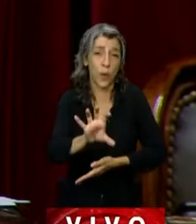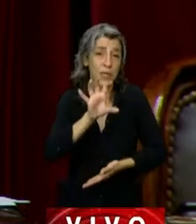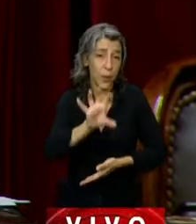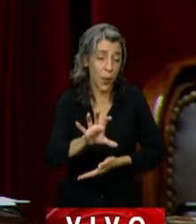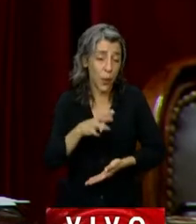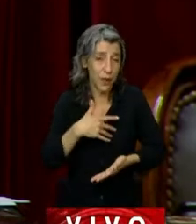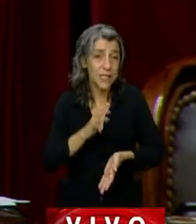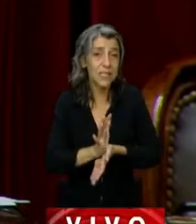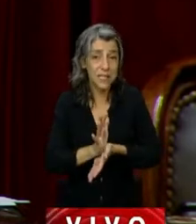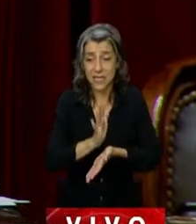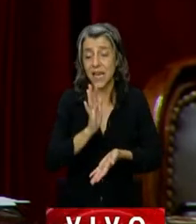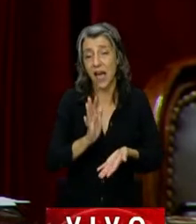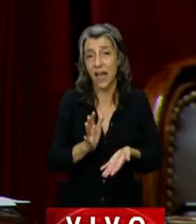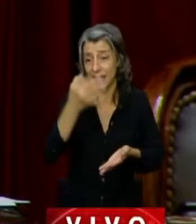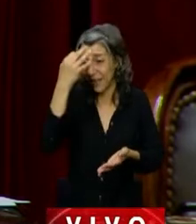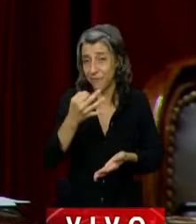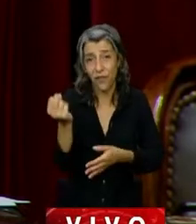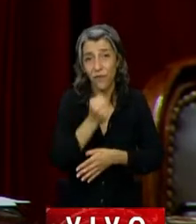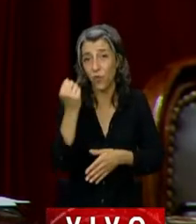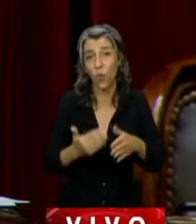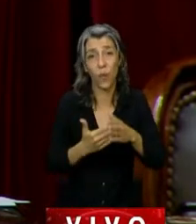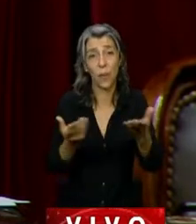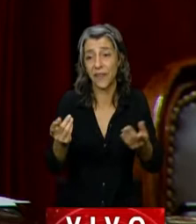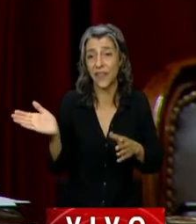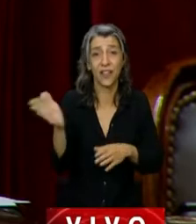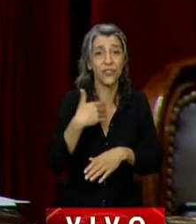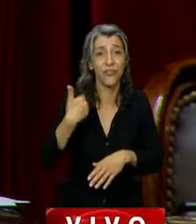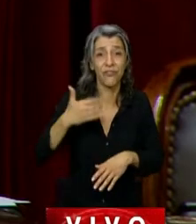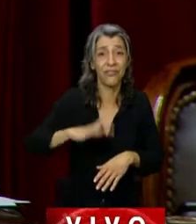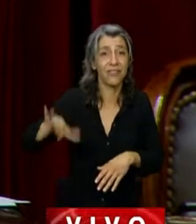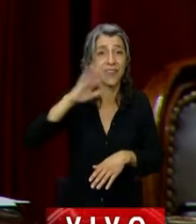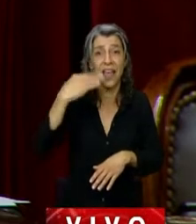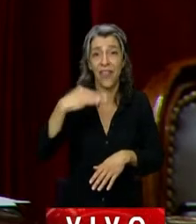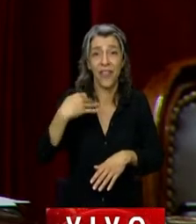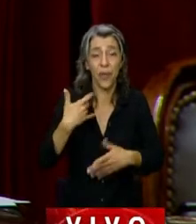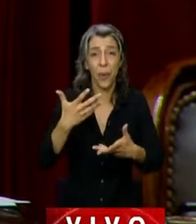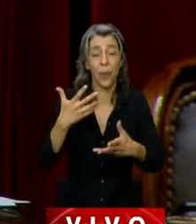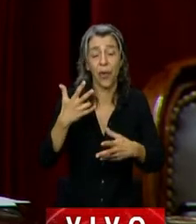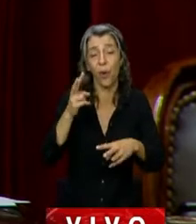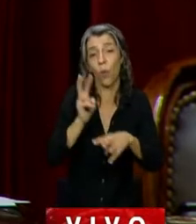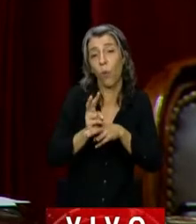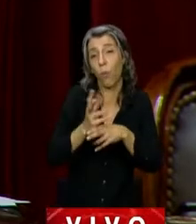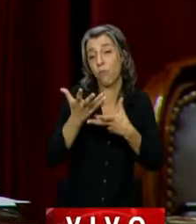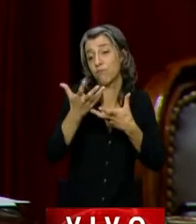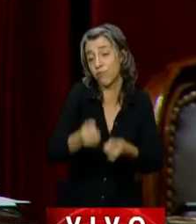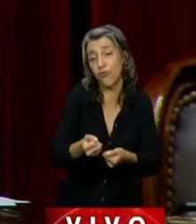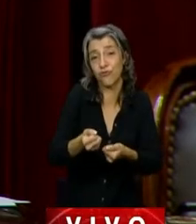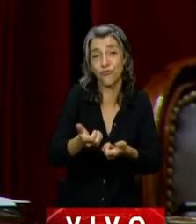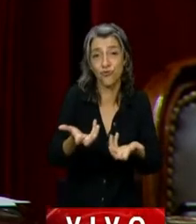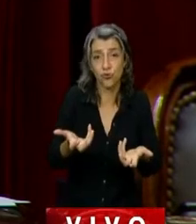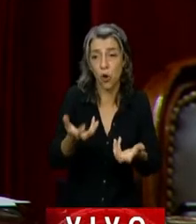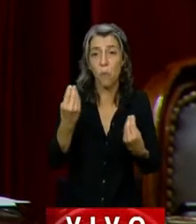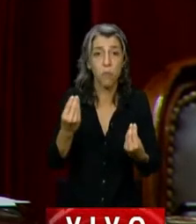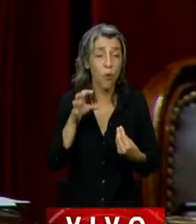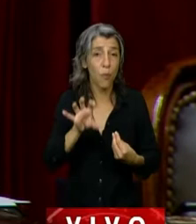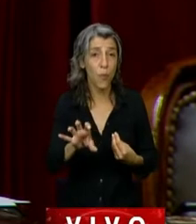Argentina, una provincia estratégica que debería ser abrazada por toda la Argentina, porque además tiene el mayor conflicto